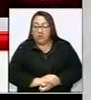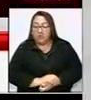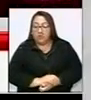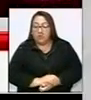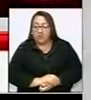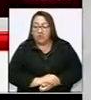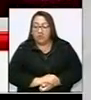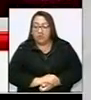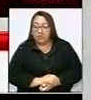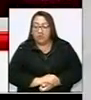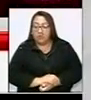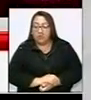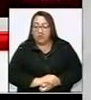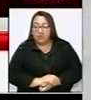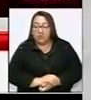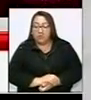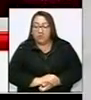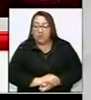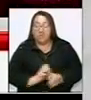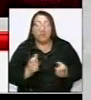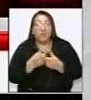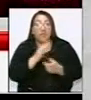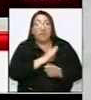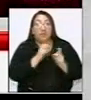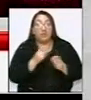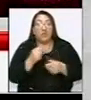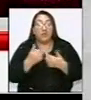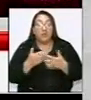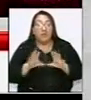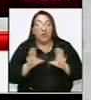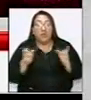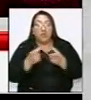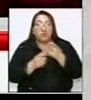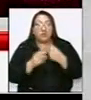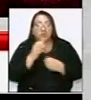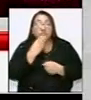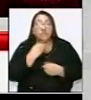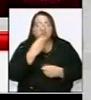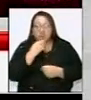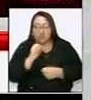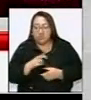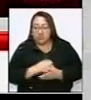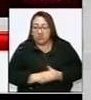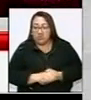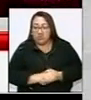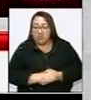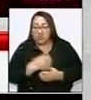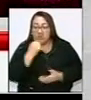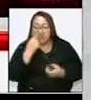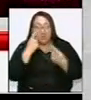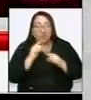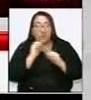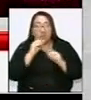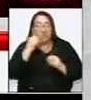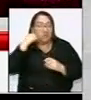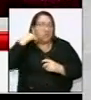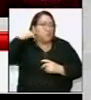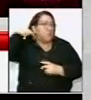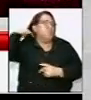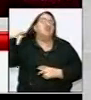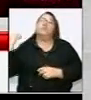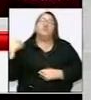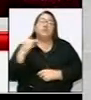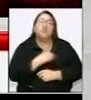comisión hay que señalar que en la Comisión de Fiscalización, a pedido del congresista Mauricio Mulder, se acordó citar a la